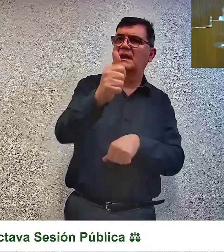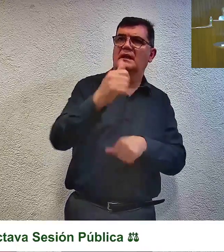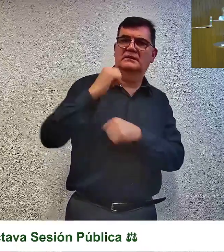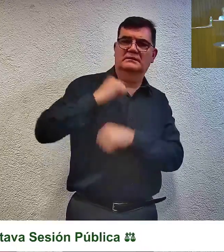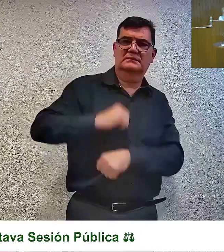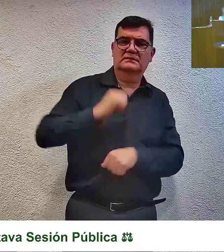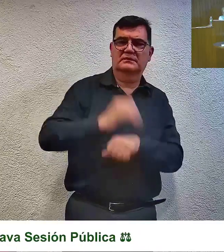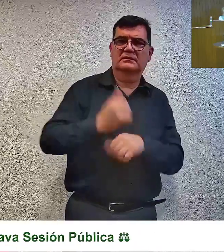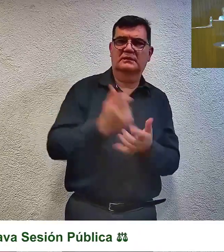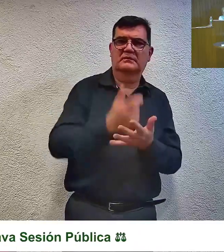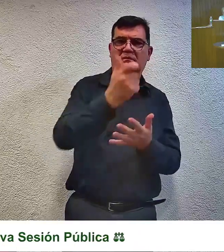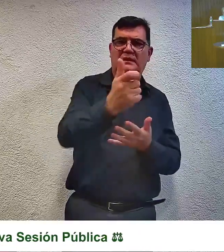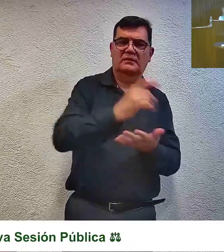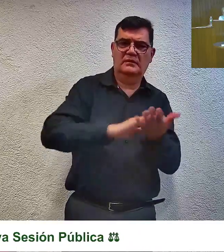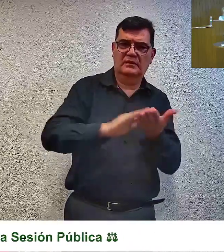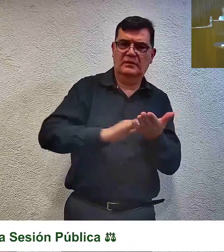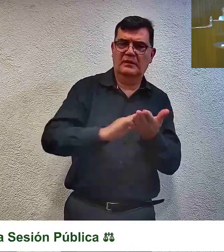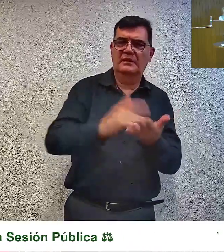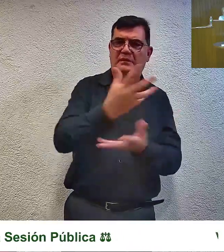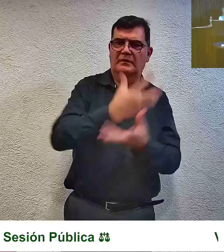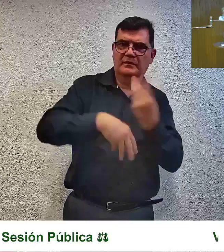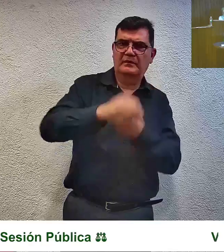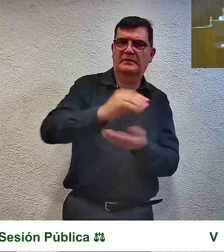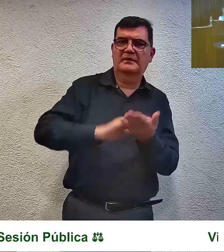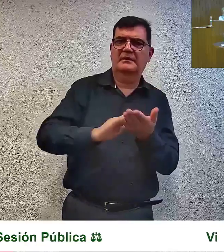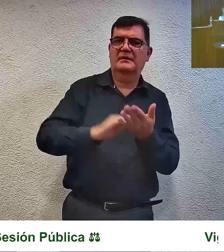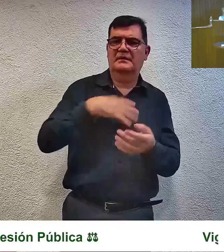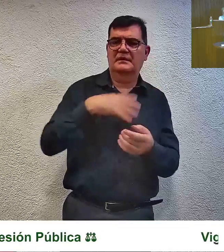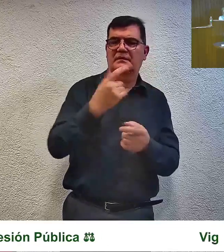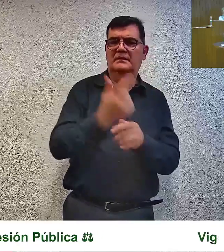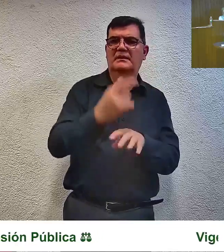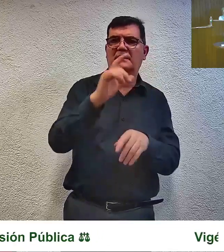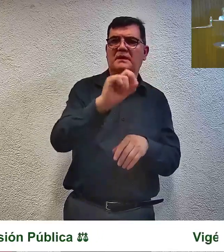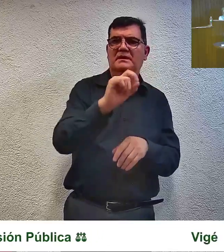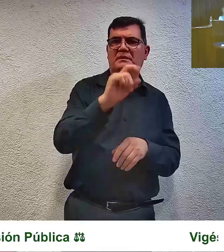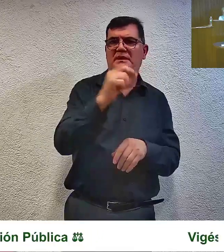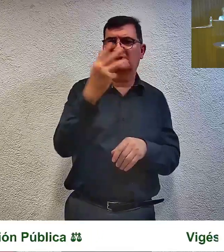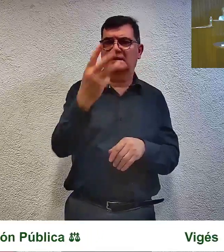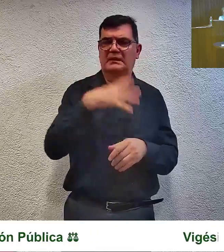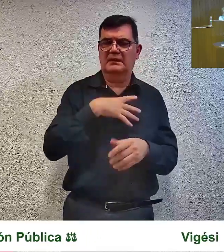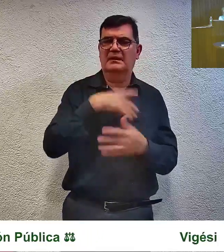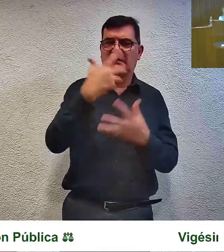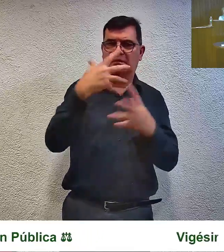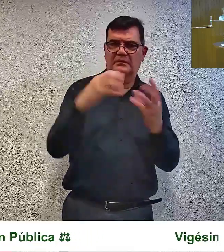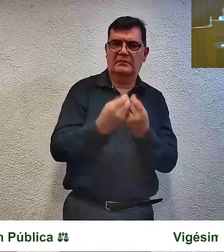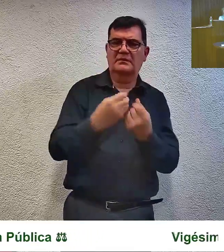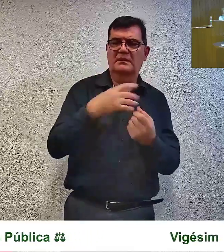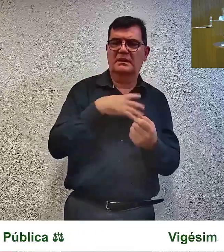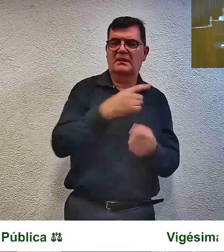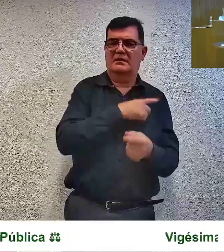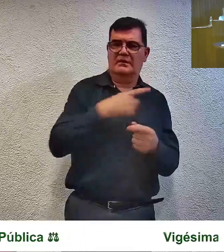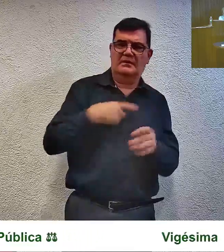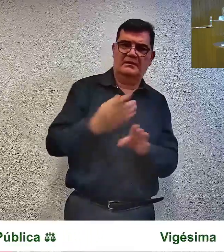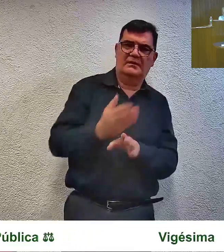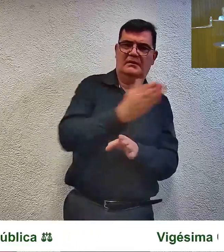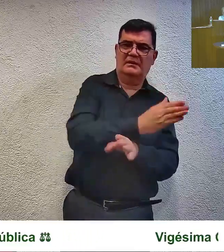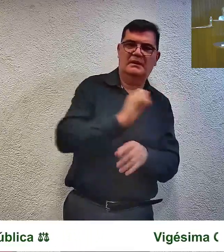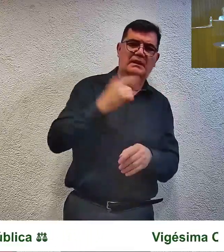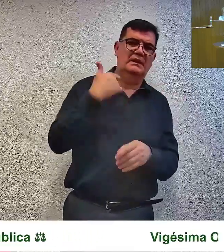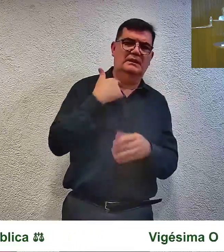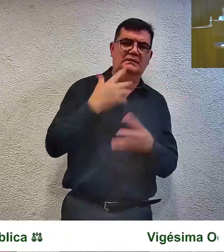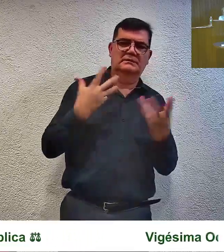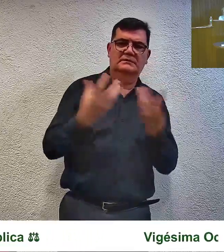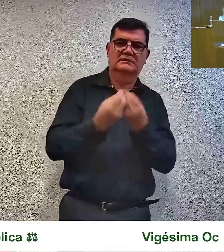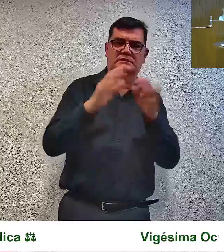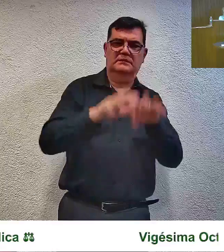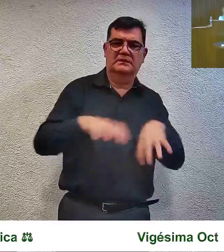responsable al pago de remuneraciones correspondientes al ejercicio fiscal 2023, adeudadas a los ex integrantes del